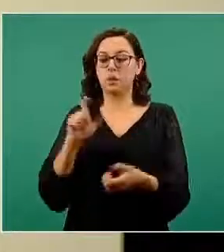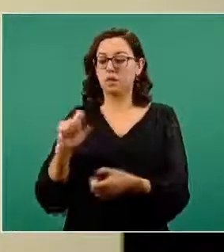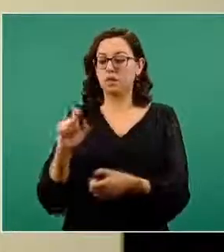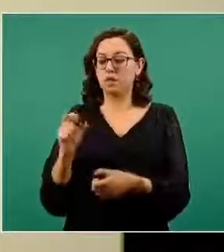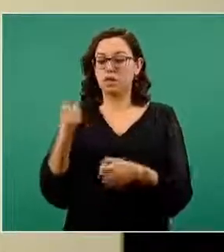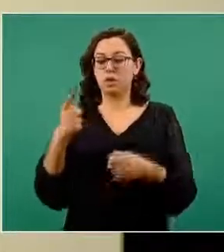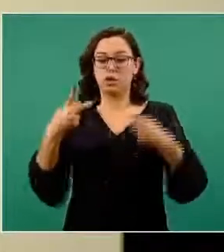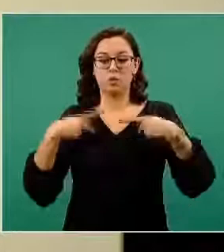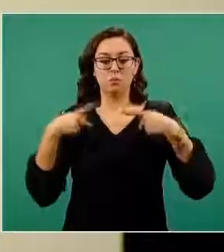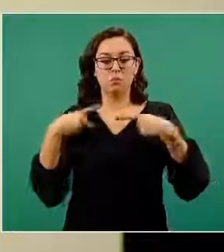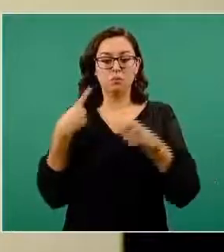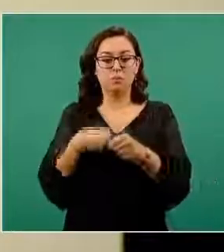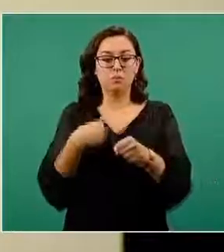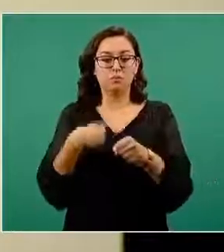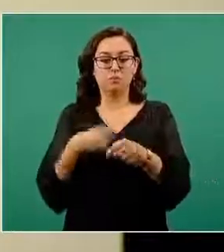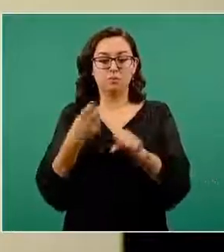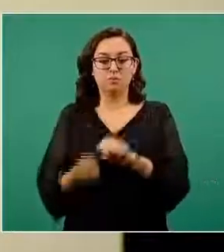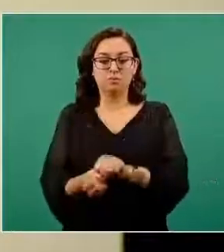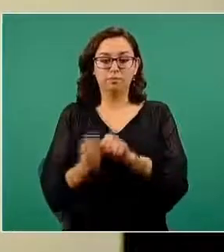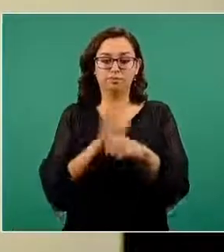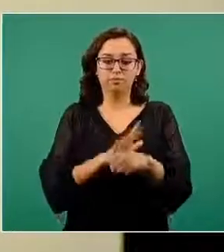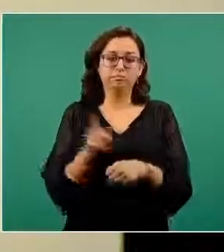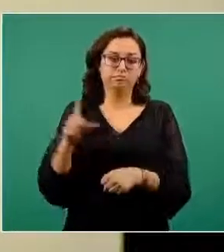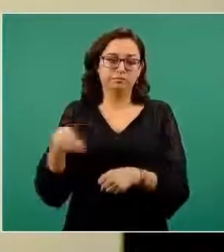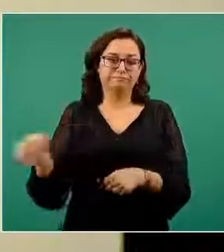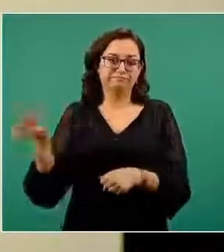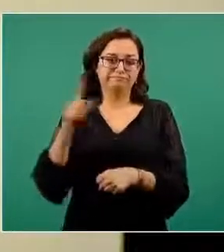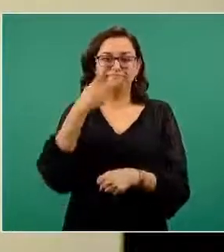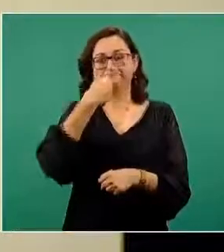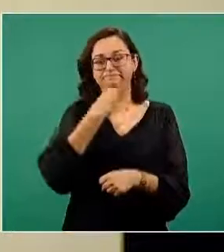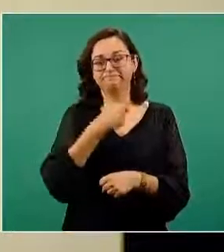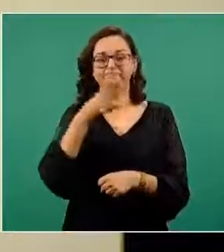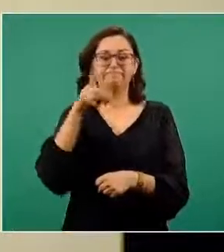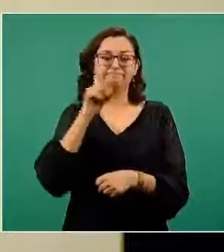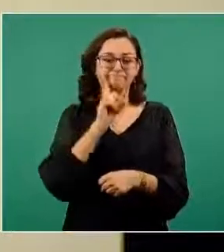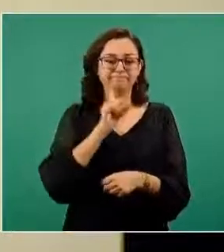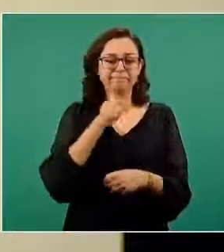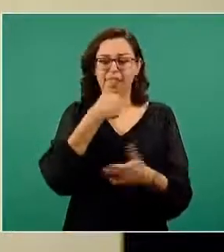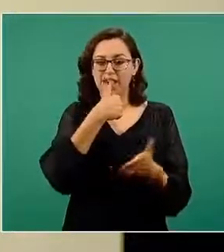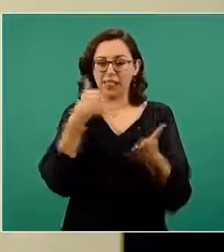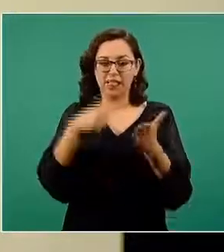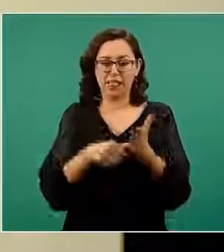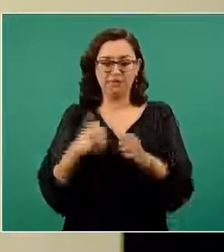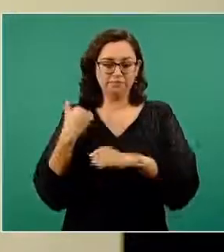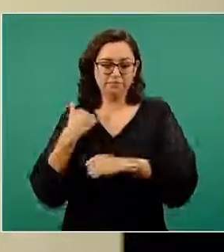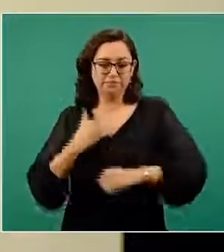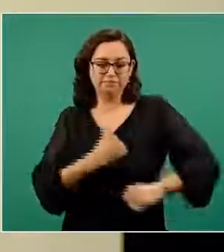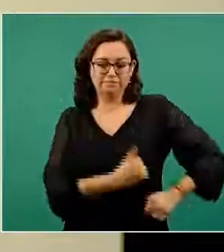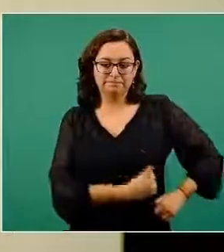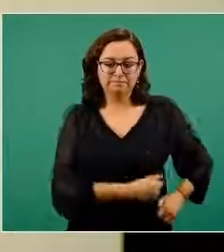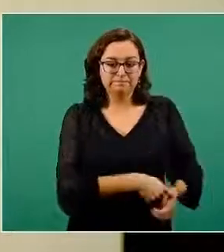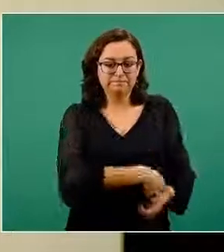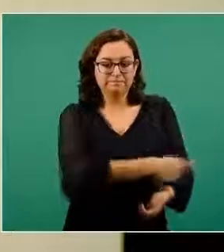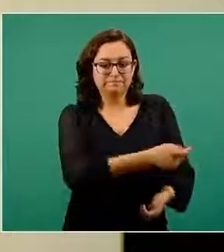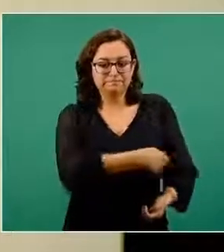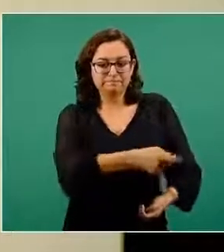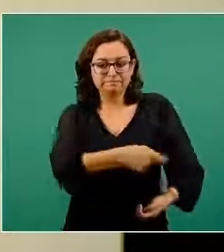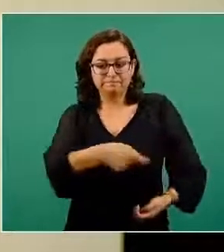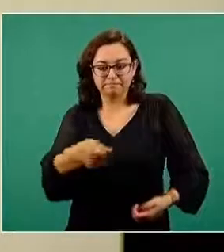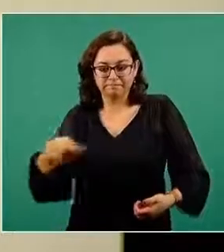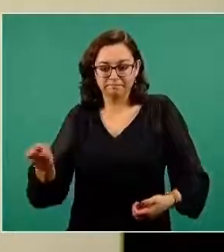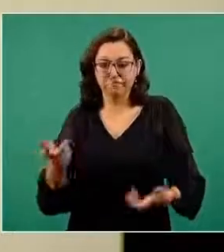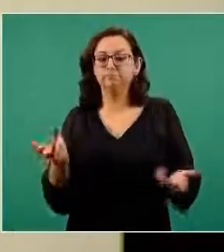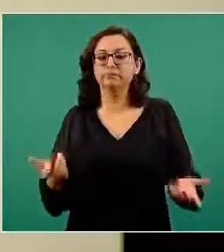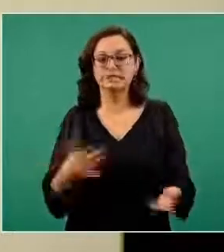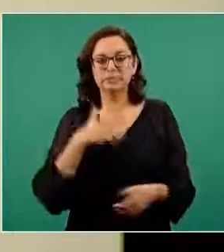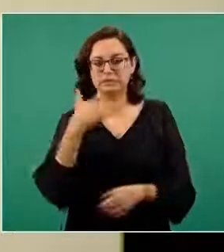de ellos son carteros. Nos menciona aquí la persona que nos manda en las redes sociales que está muy preocupada